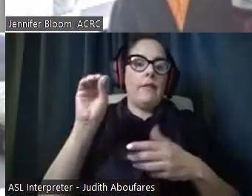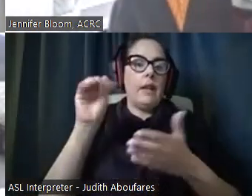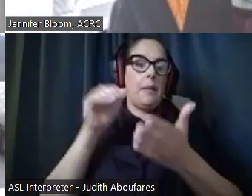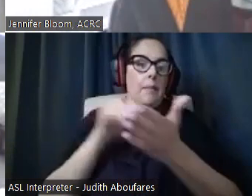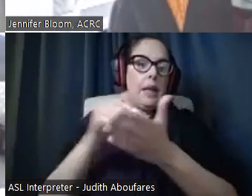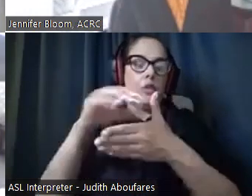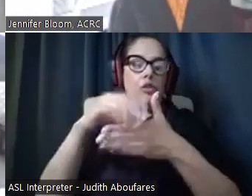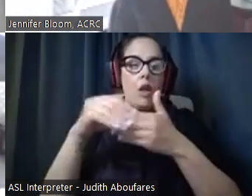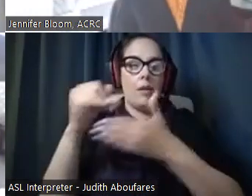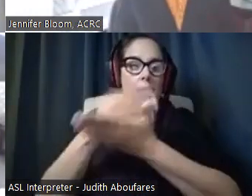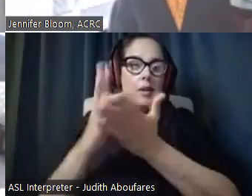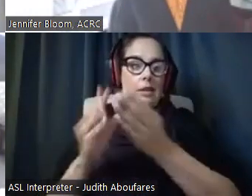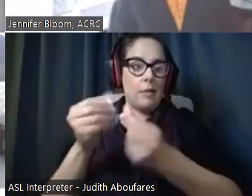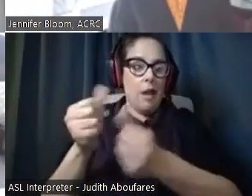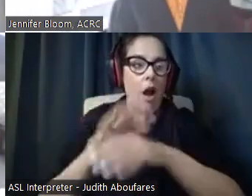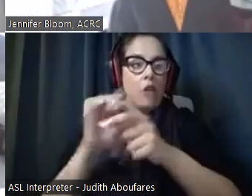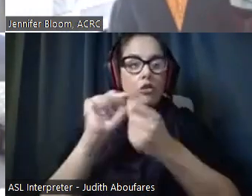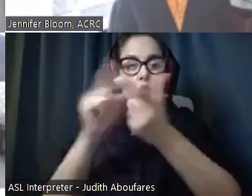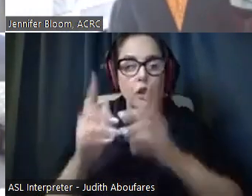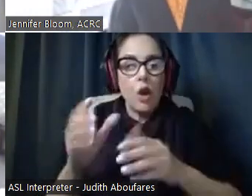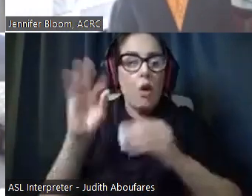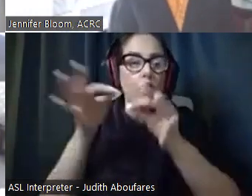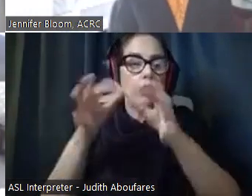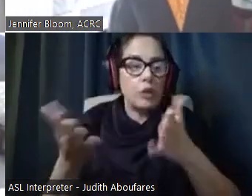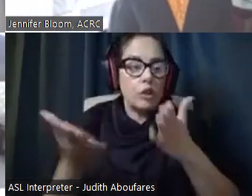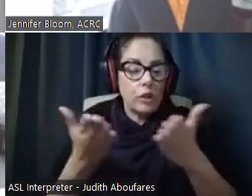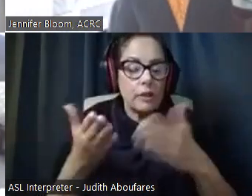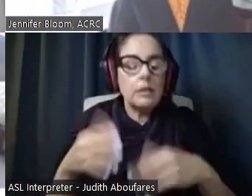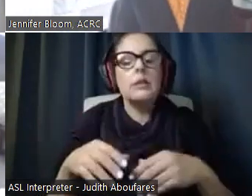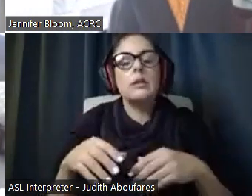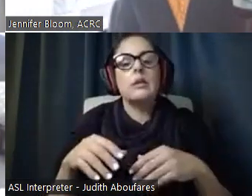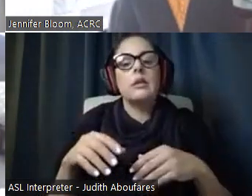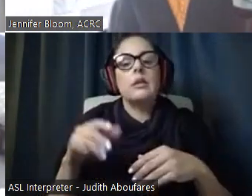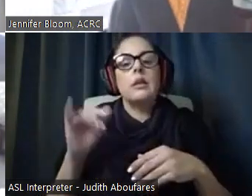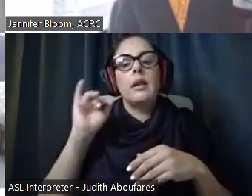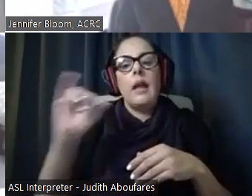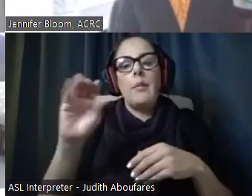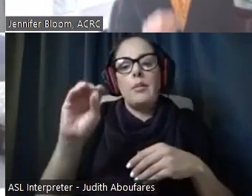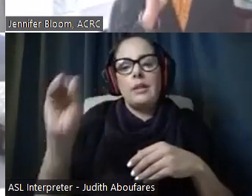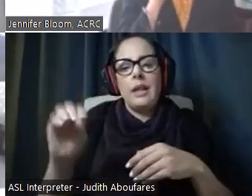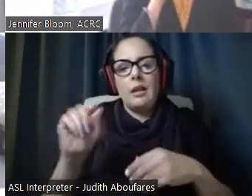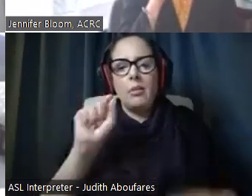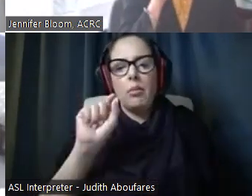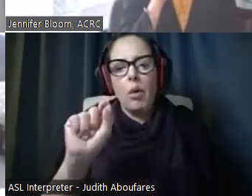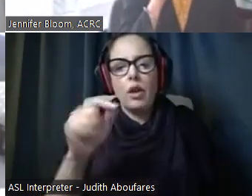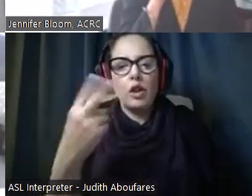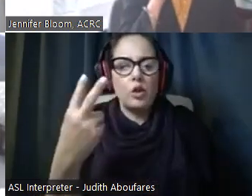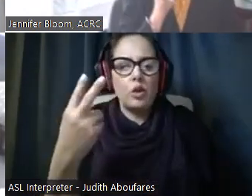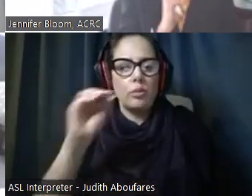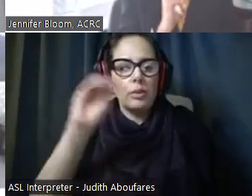es 400 millones de dólares que se gastan en servicios de traductores o de traducción